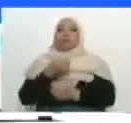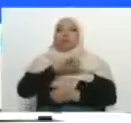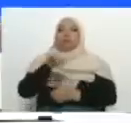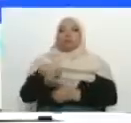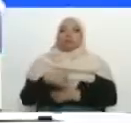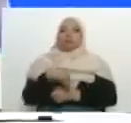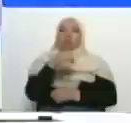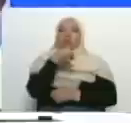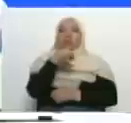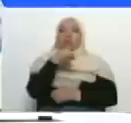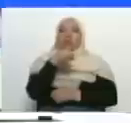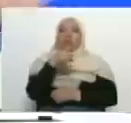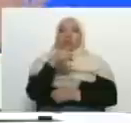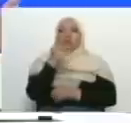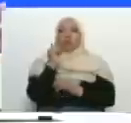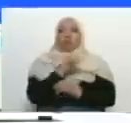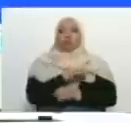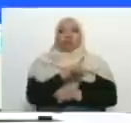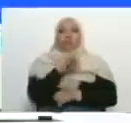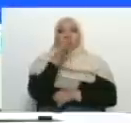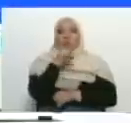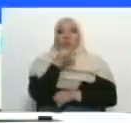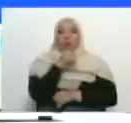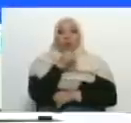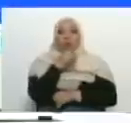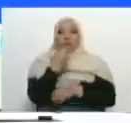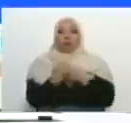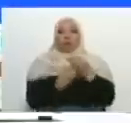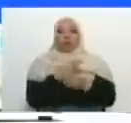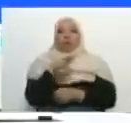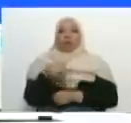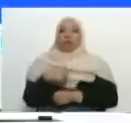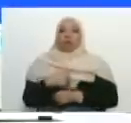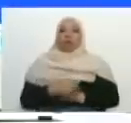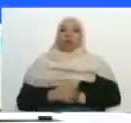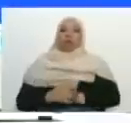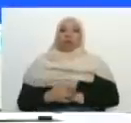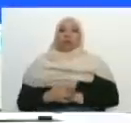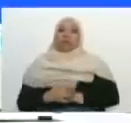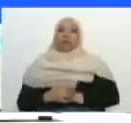Por eso decimos que es una licencia sin precedentes.